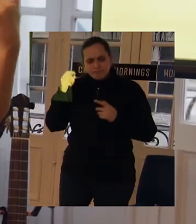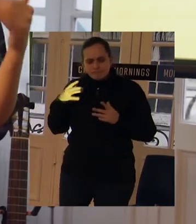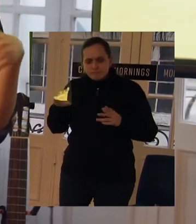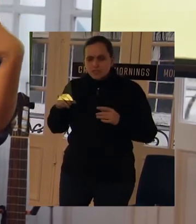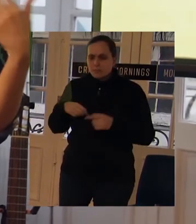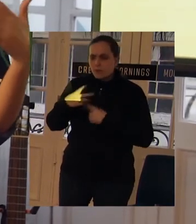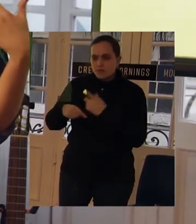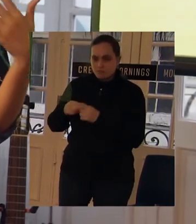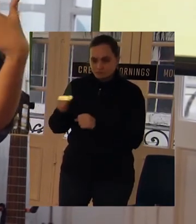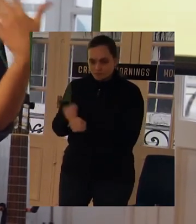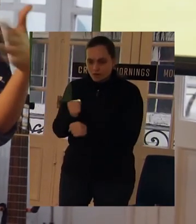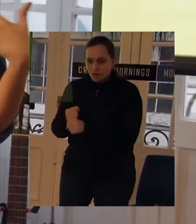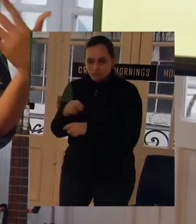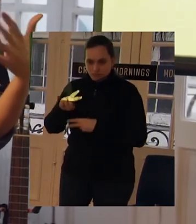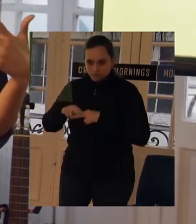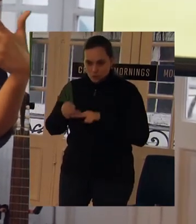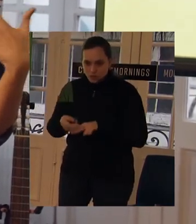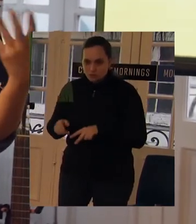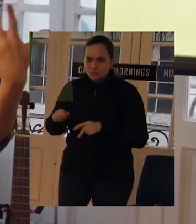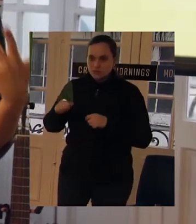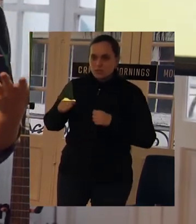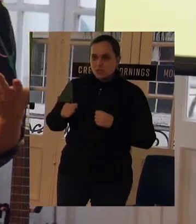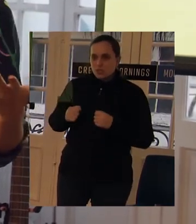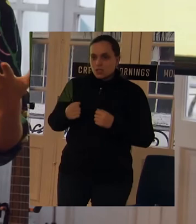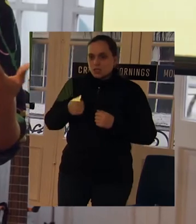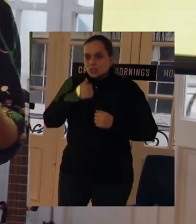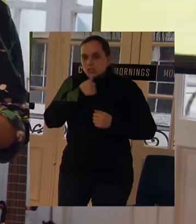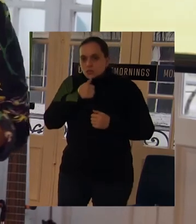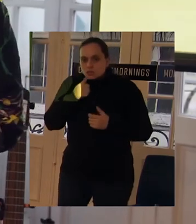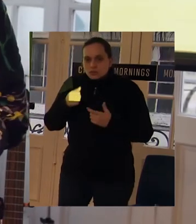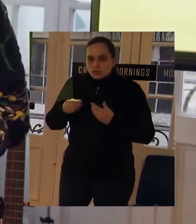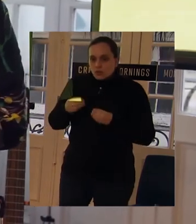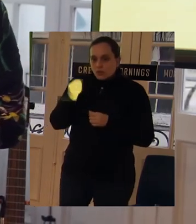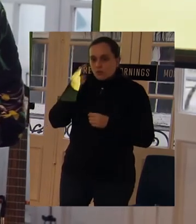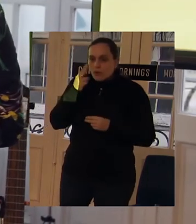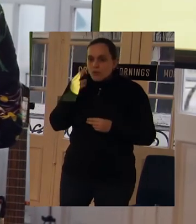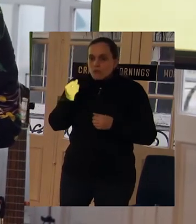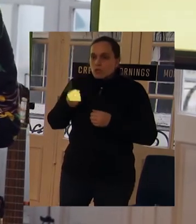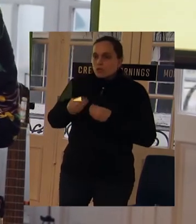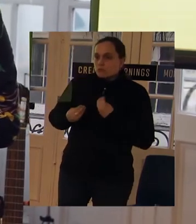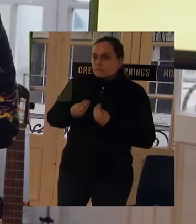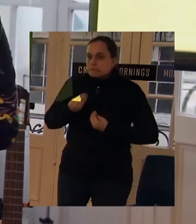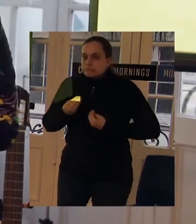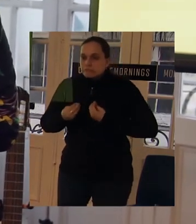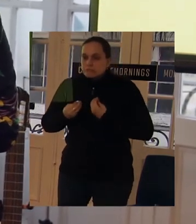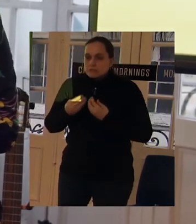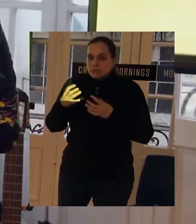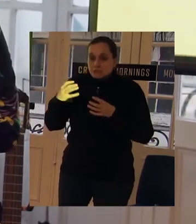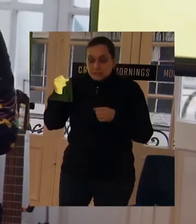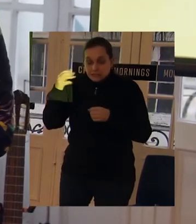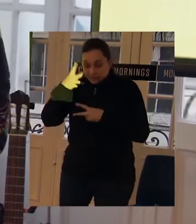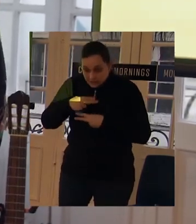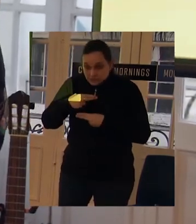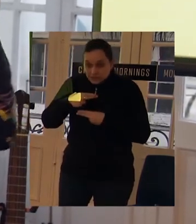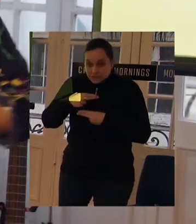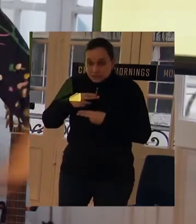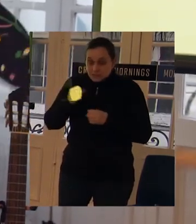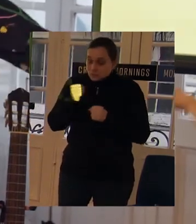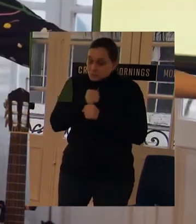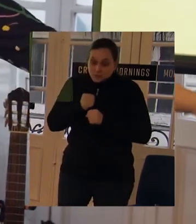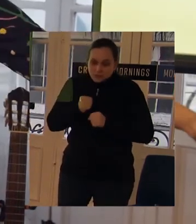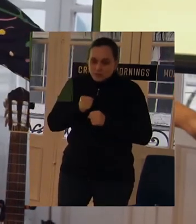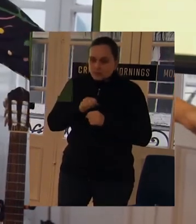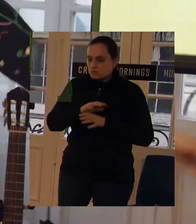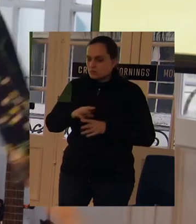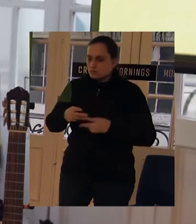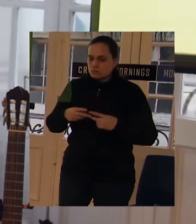todo esto que cuando uno está tratando de resolver algo, queda en algún lugar del cerebro, ¿no? Y mientras vos haces otra cosa y crees